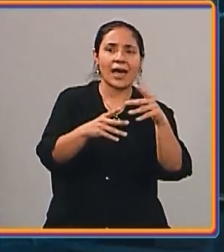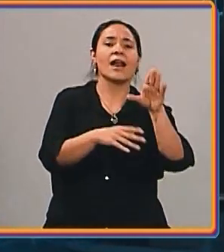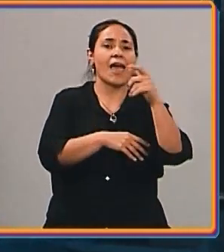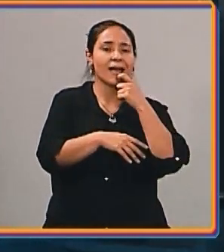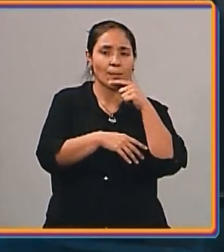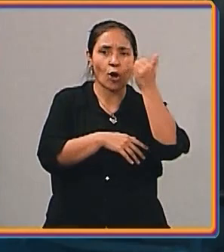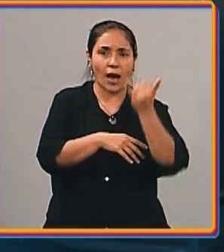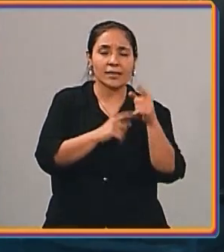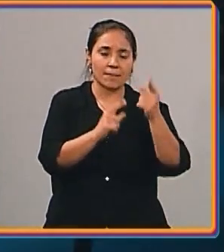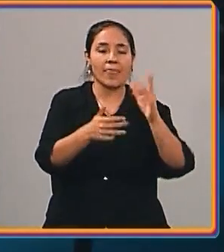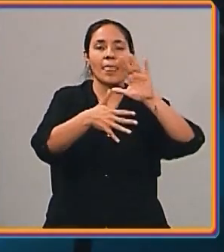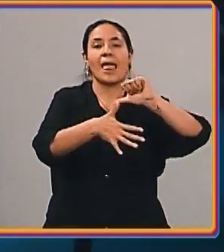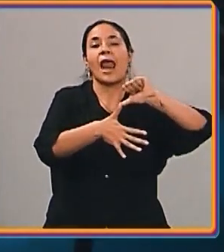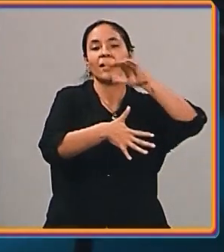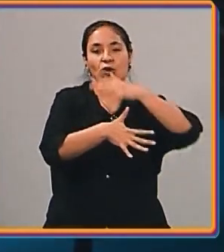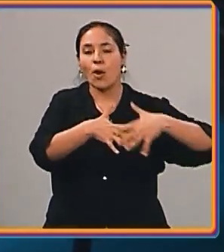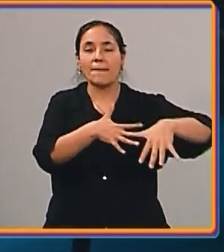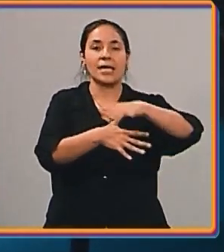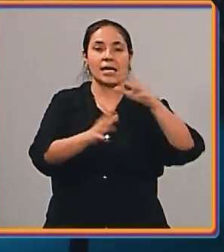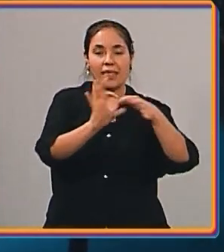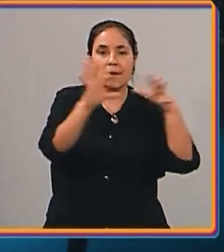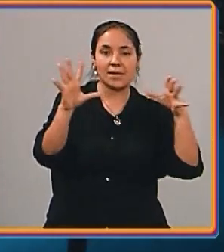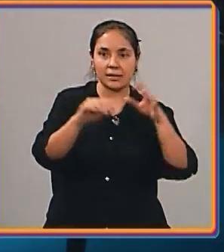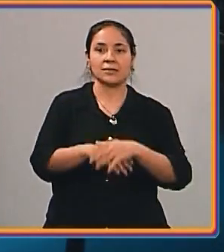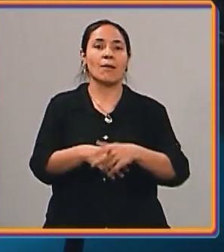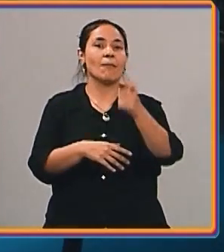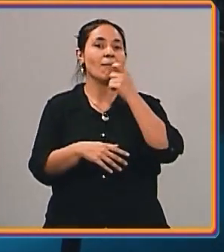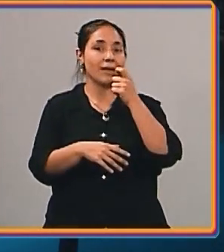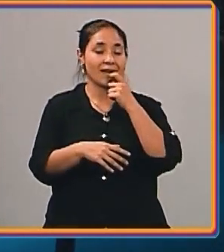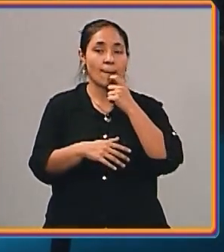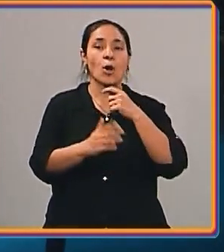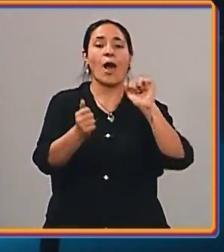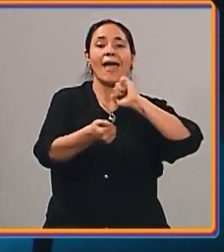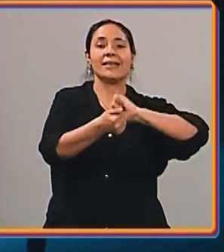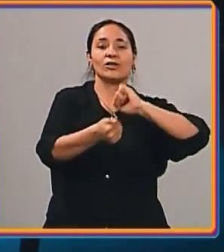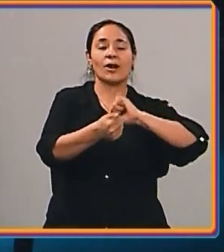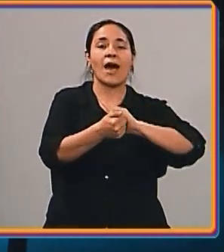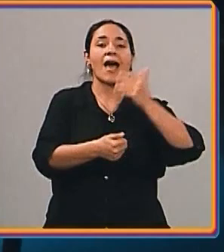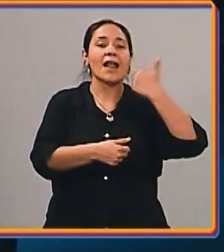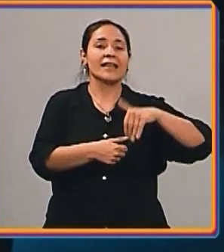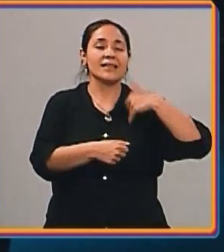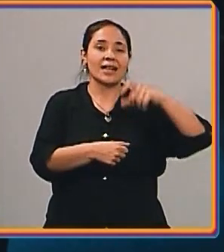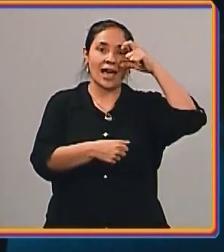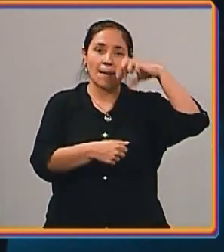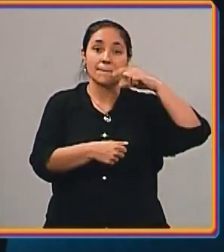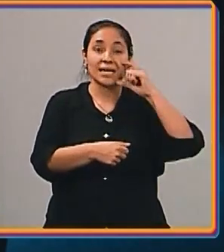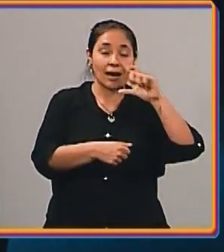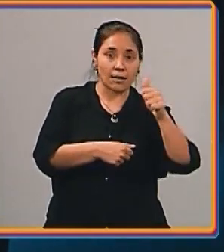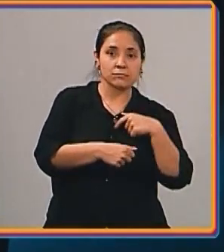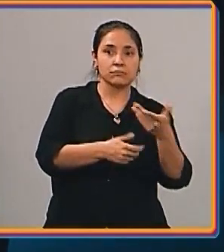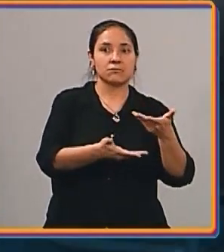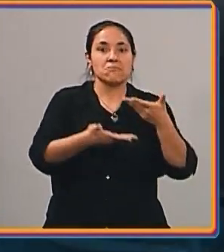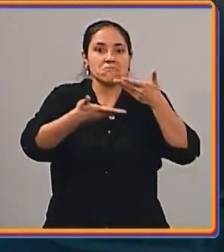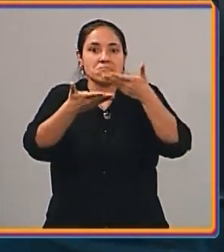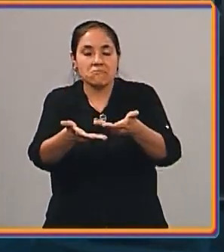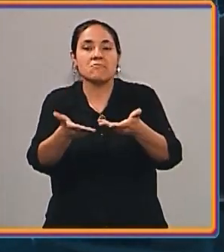independentistas latinoamericanas. Por ejemplo, la editorial argentina Épica nos presenta El combate de San Lorenzo y La